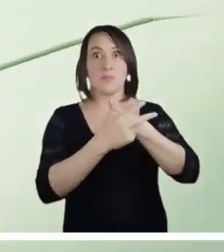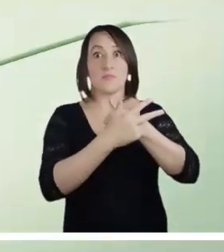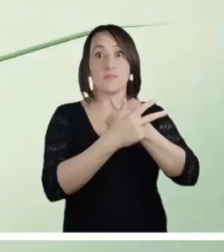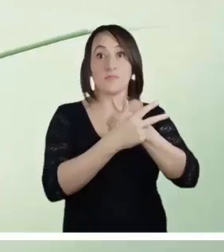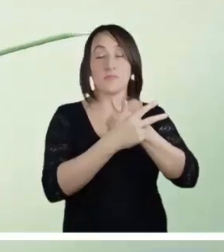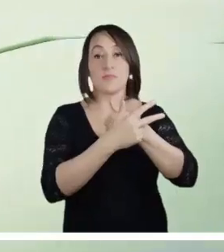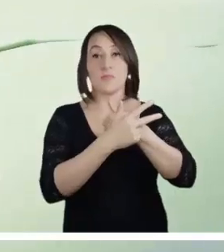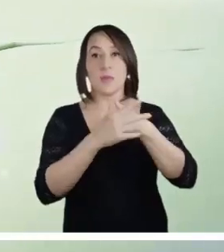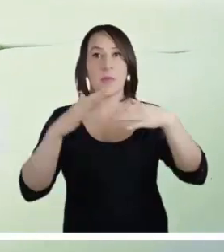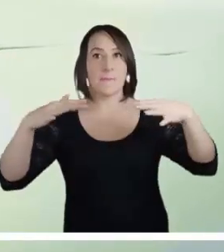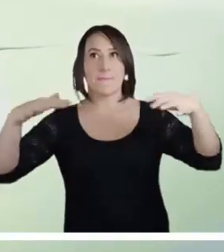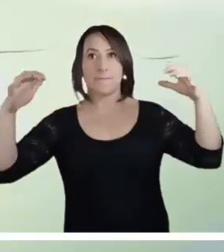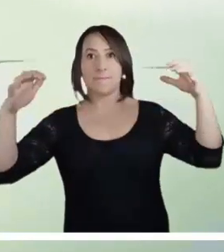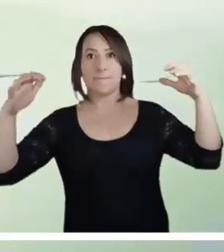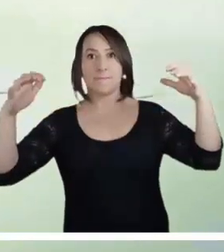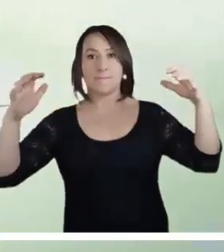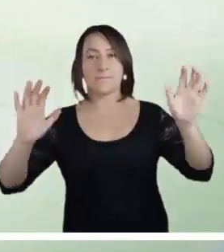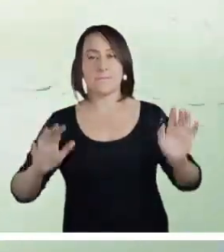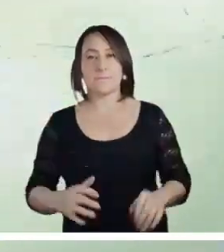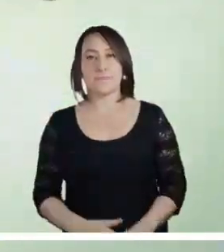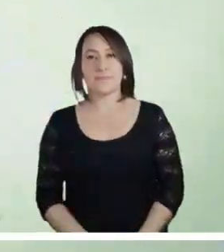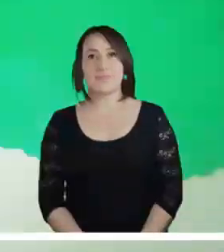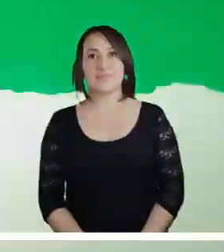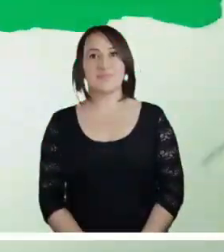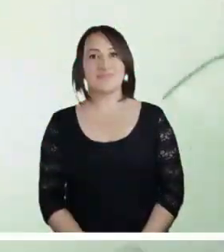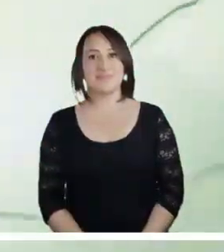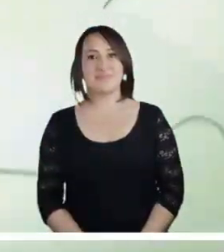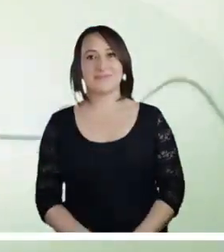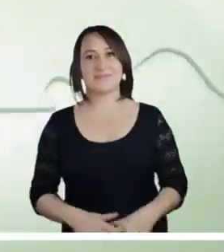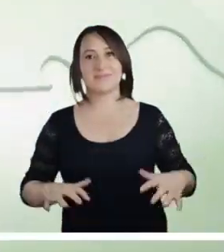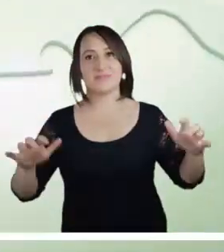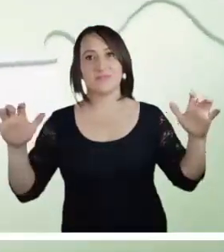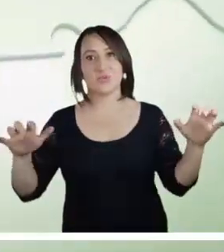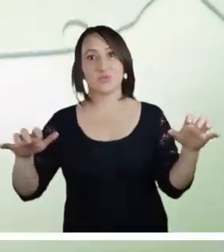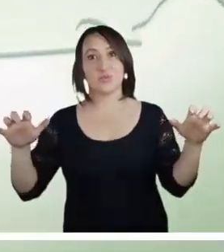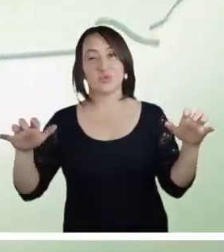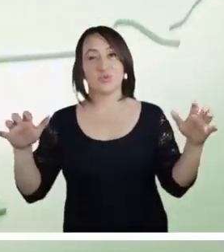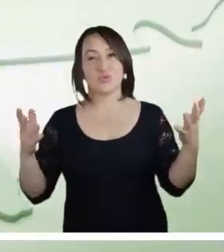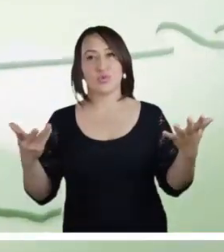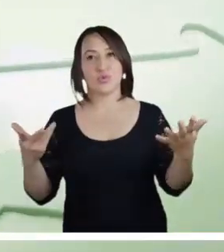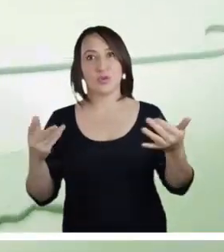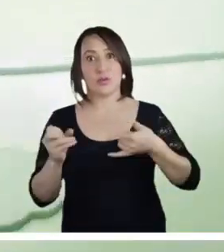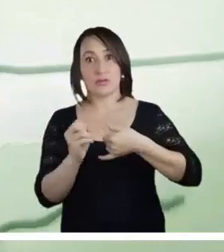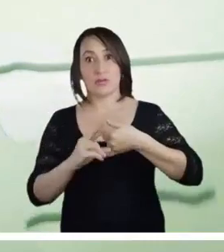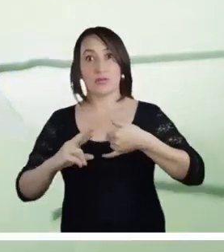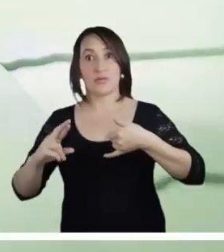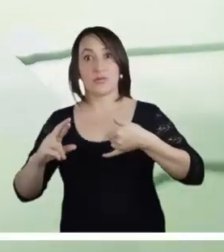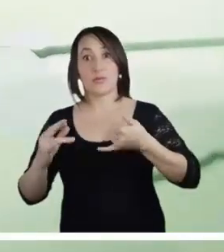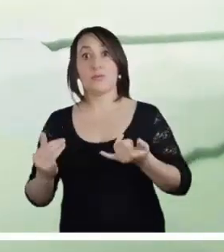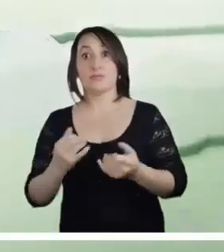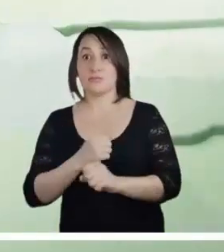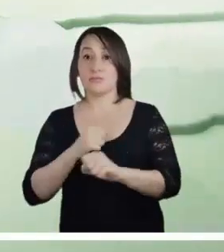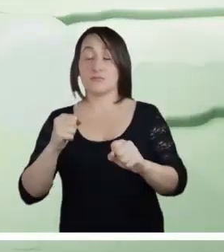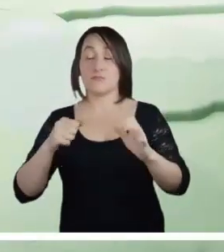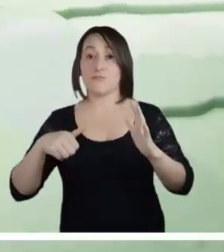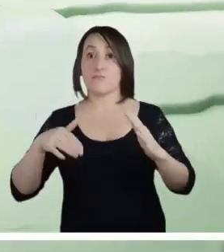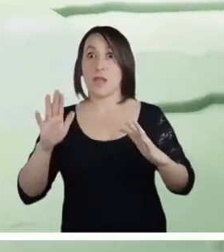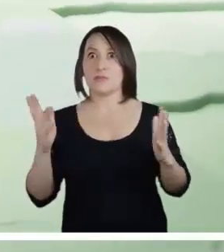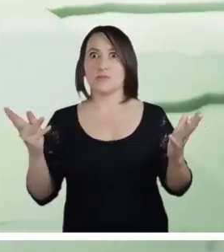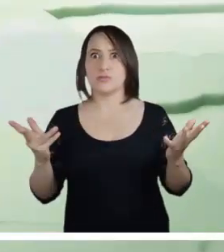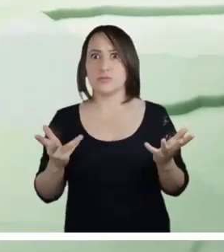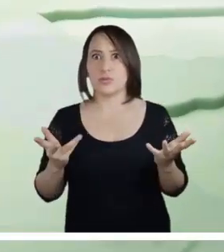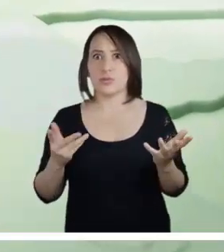la influencia del tiempo seco. Todo parece indicar que las lluvias dominarán la Orinoquía durante la mañana. Las